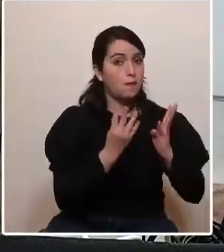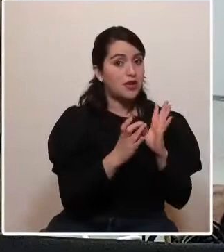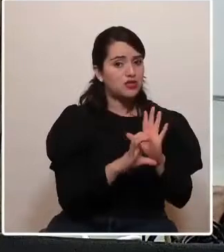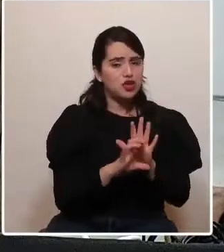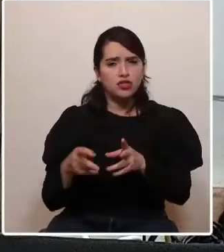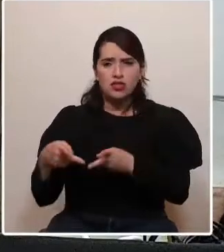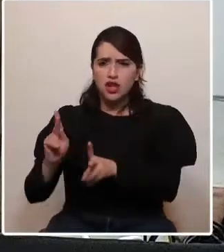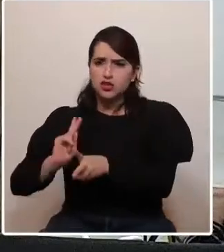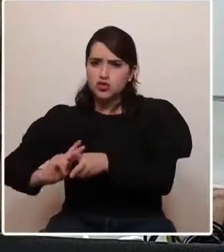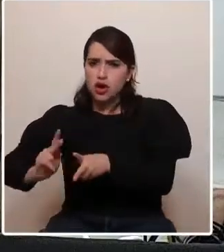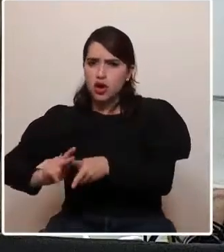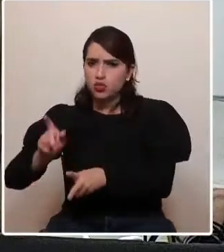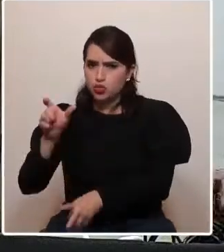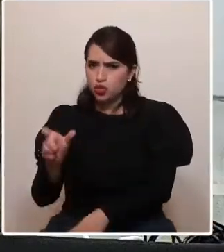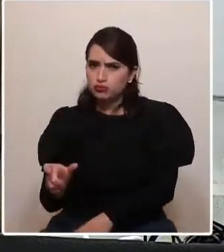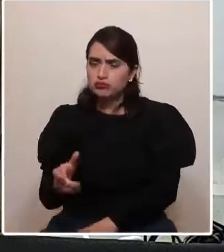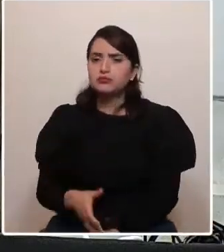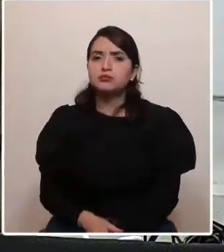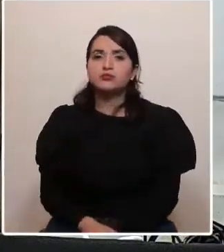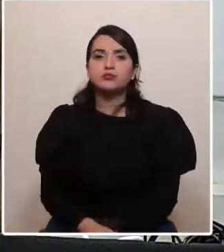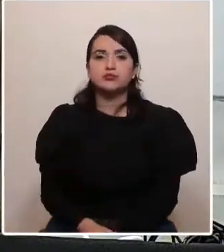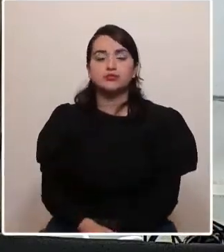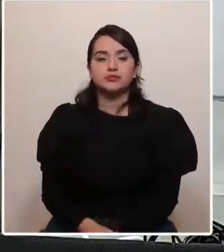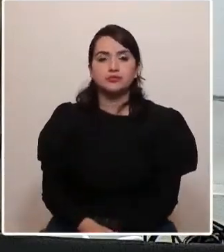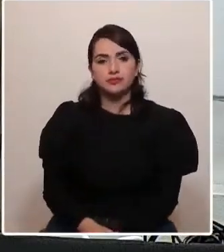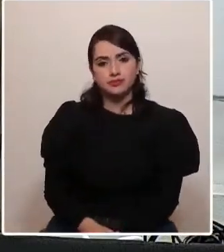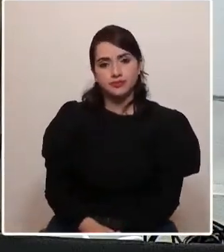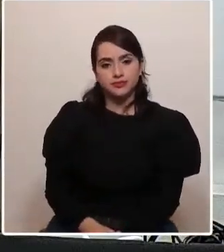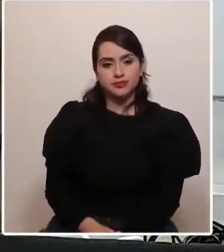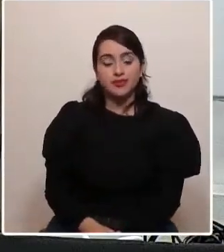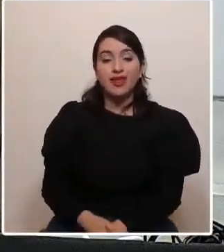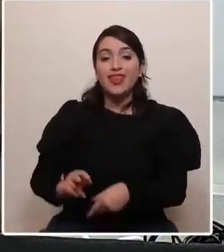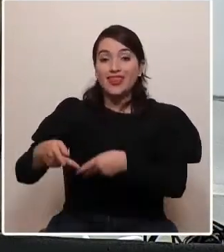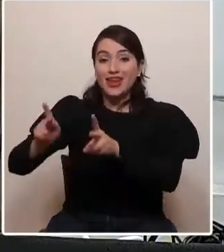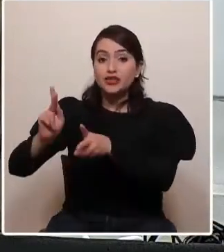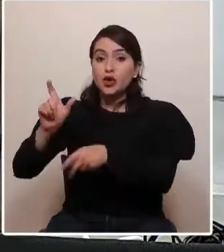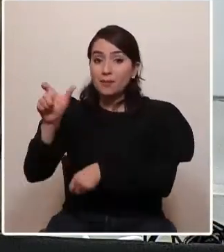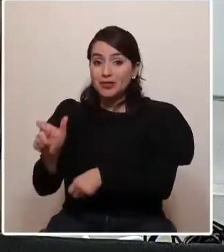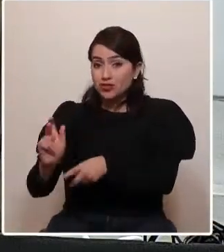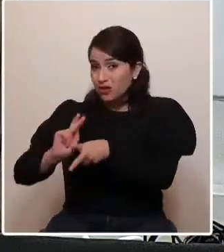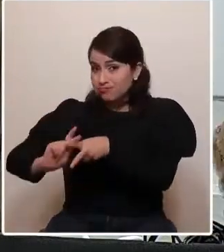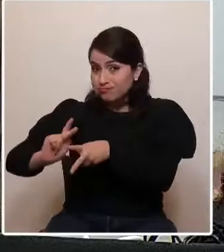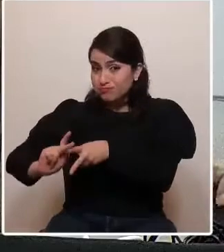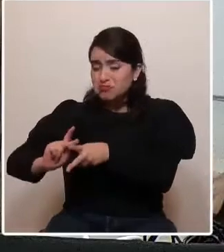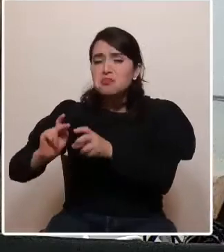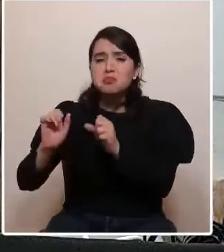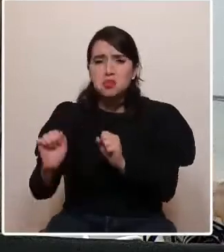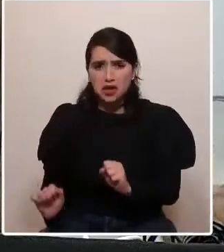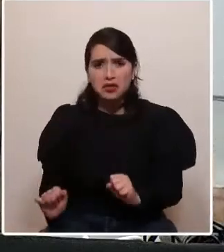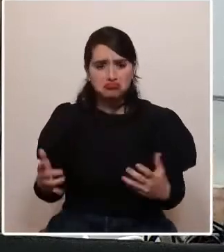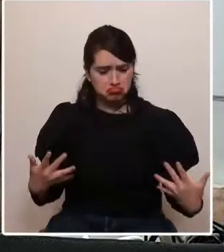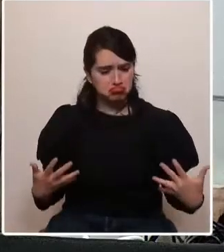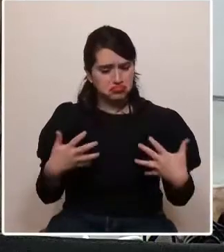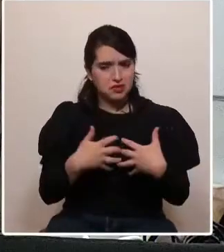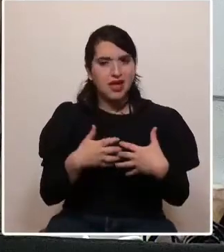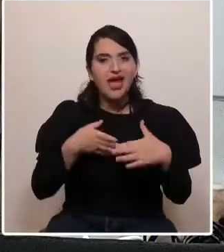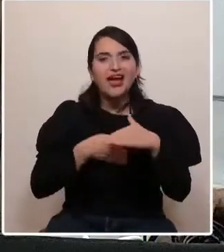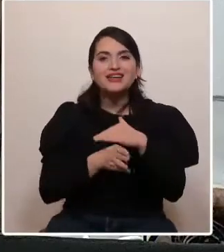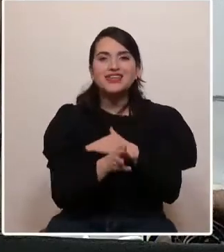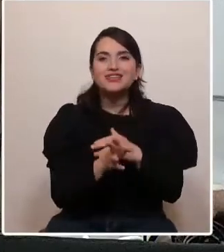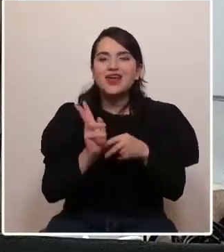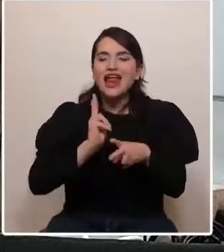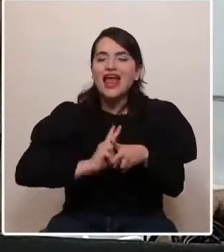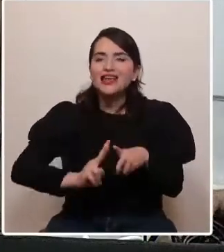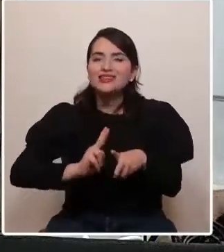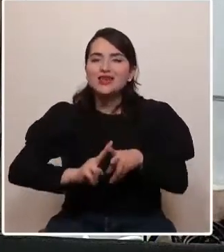autor. Lo cierto es que los derechos de autor pueden convivir de manera virtuosa con el acceso a las creaciones